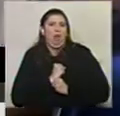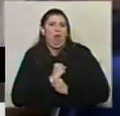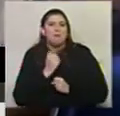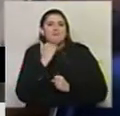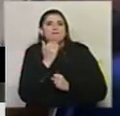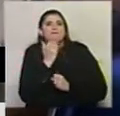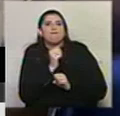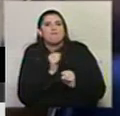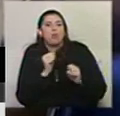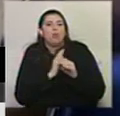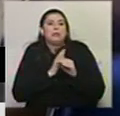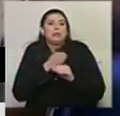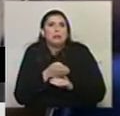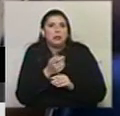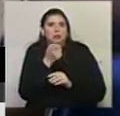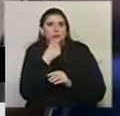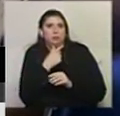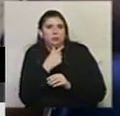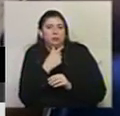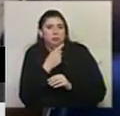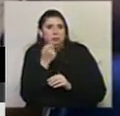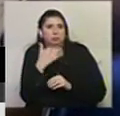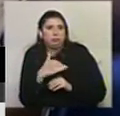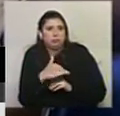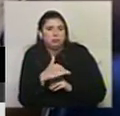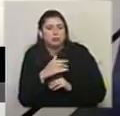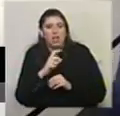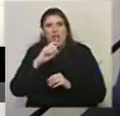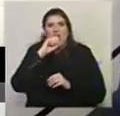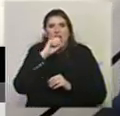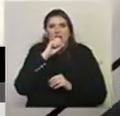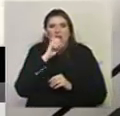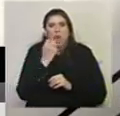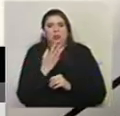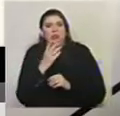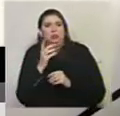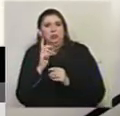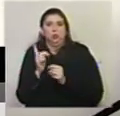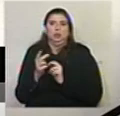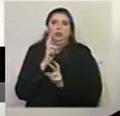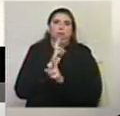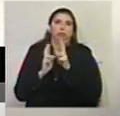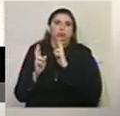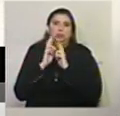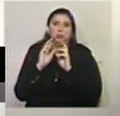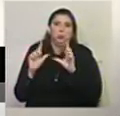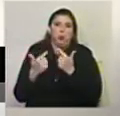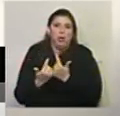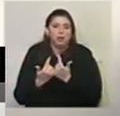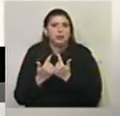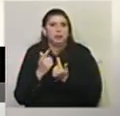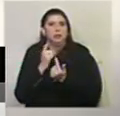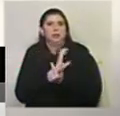acceder, el enojo porque el prestador y después el Estado no responde a ese